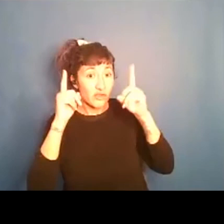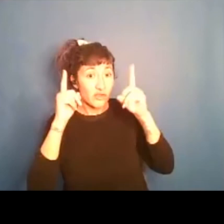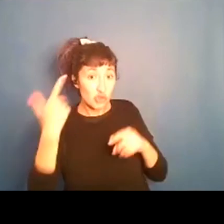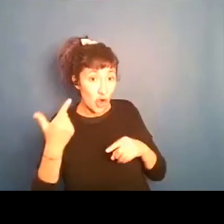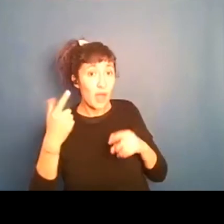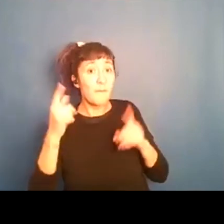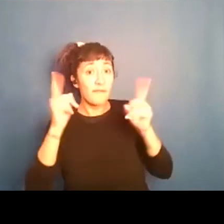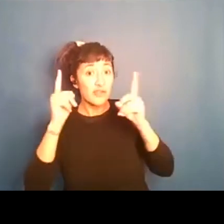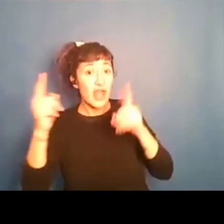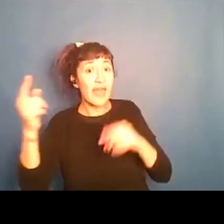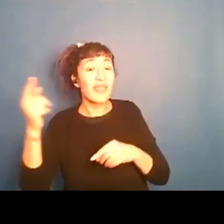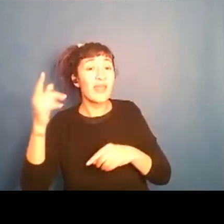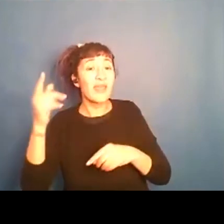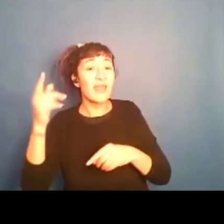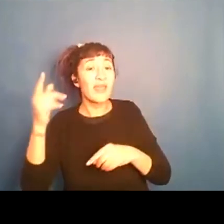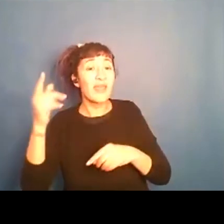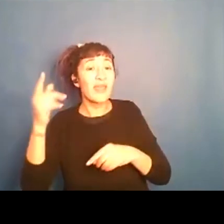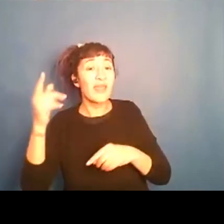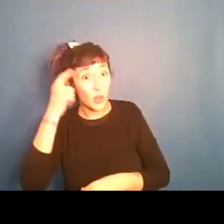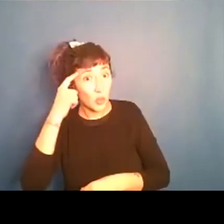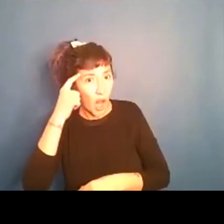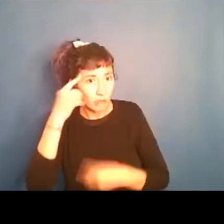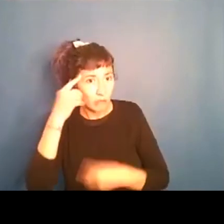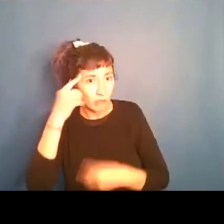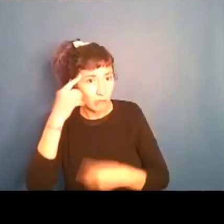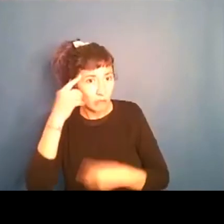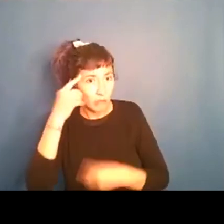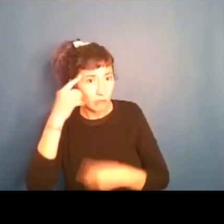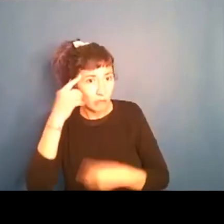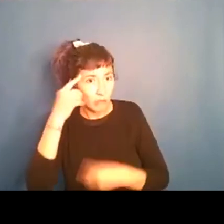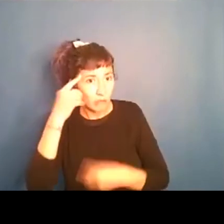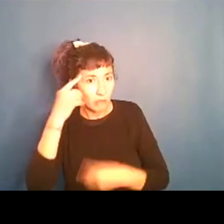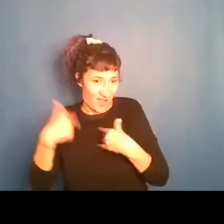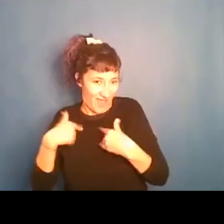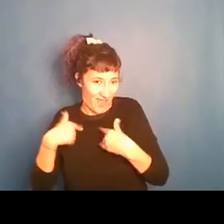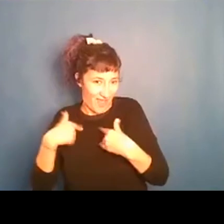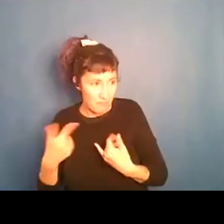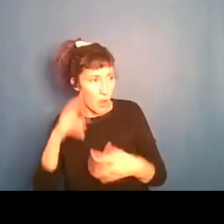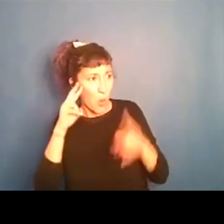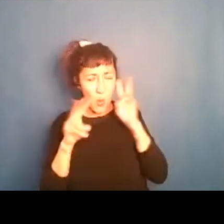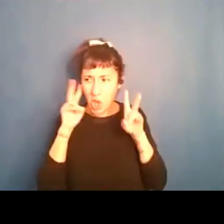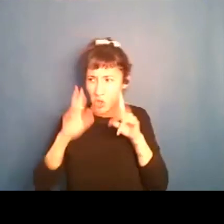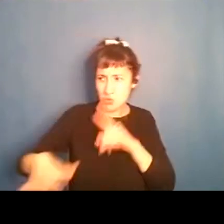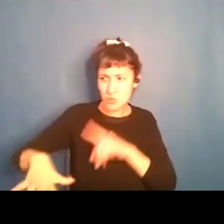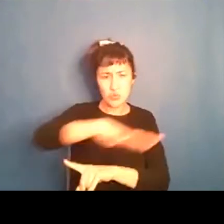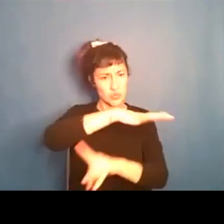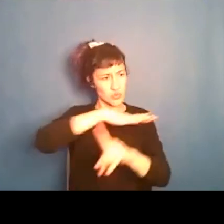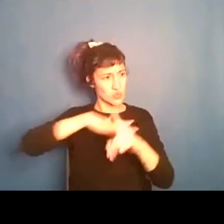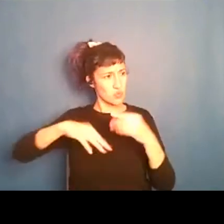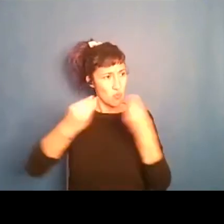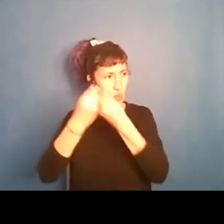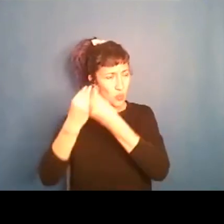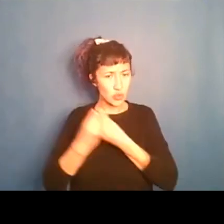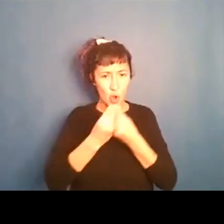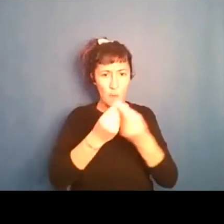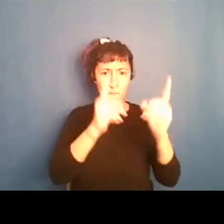intelectuales, en todas mis profesiones. Y me pasa que veo de mi entorno un montón de docentes sordos, sordas, que